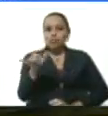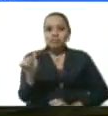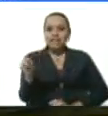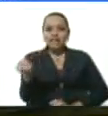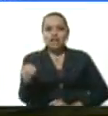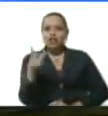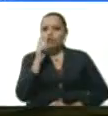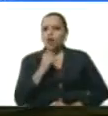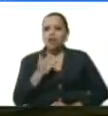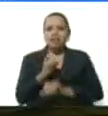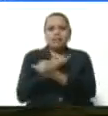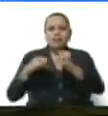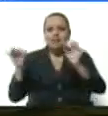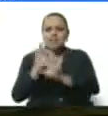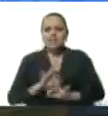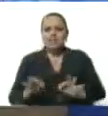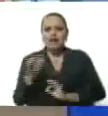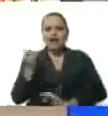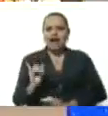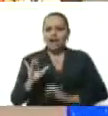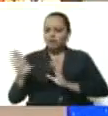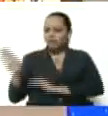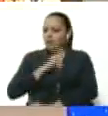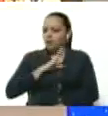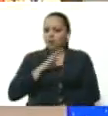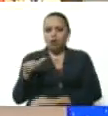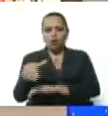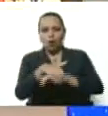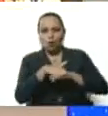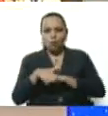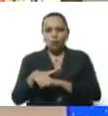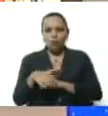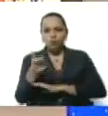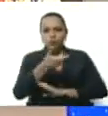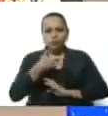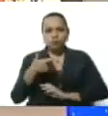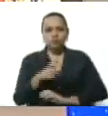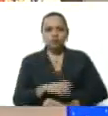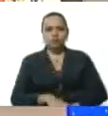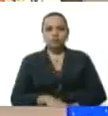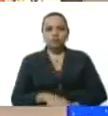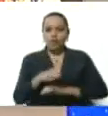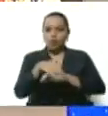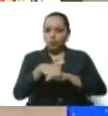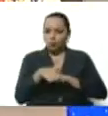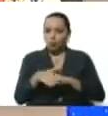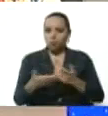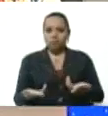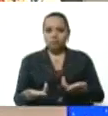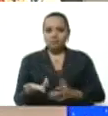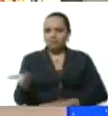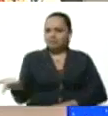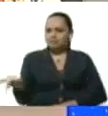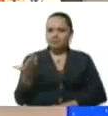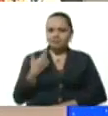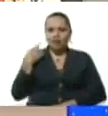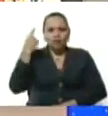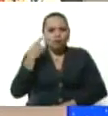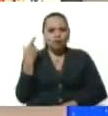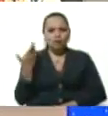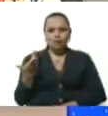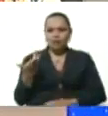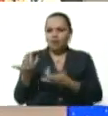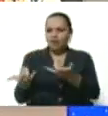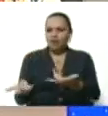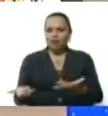república. Para el momento era una colonia británica. Son las cosas absurdas y a la cual, por